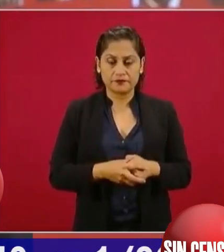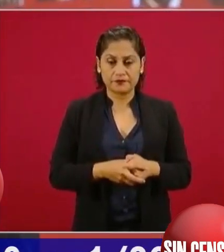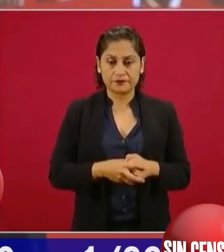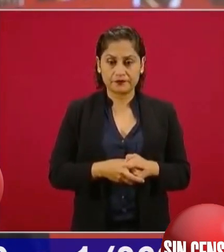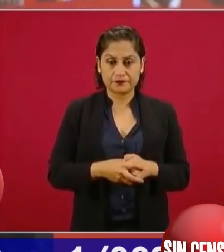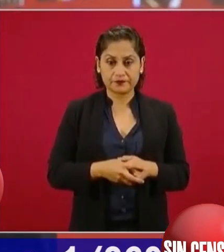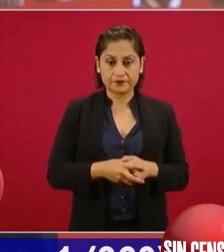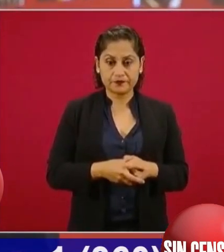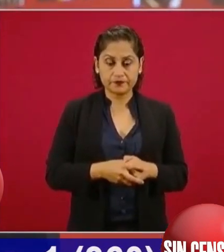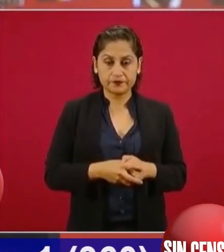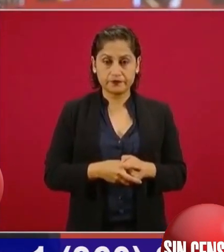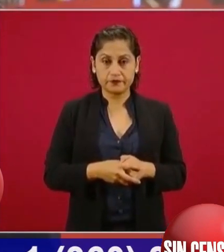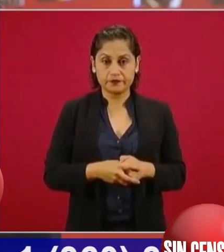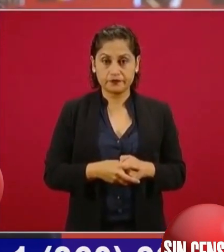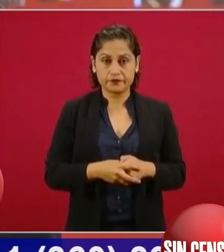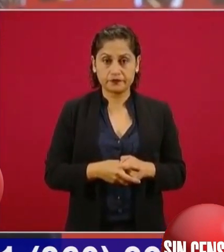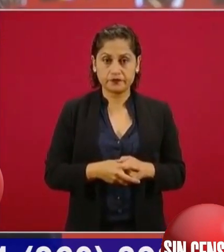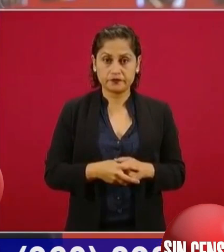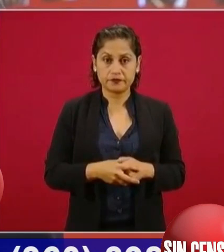y